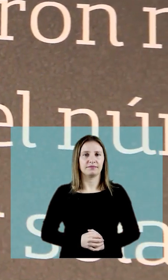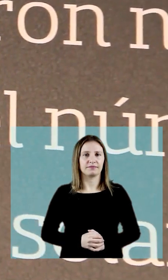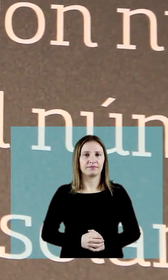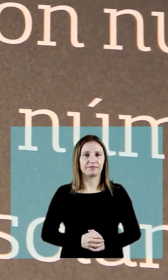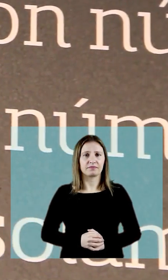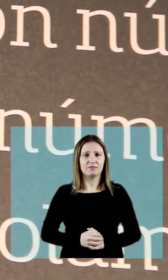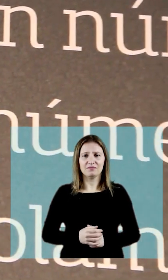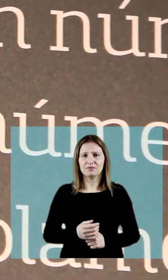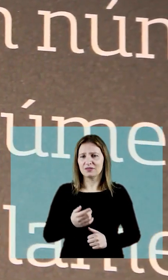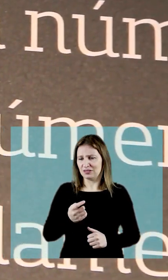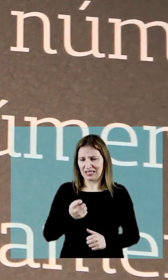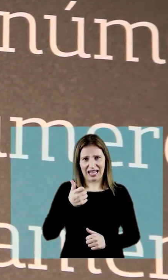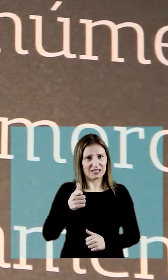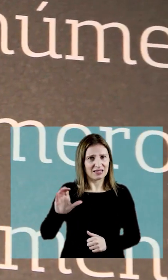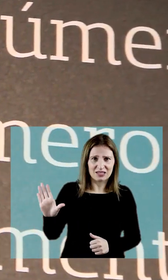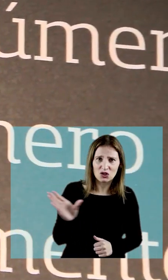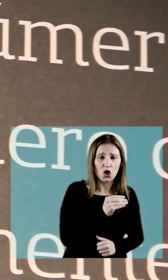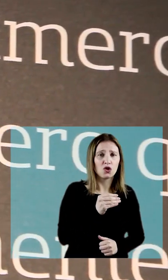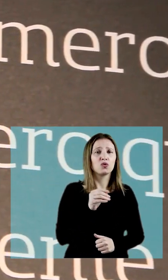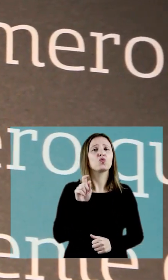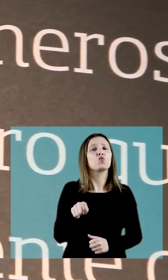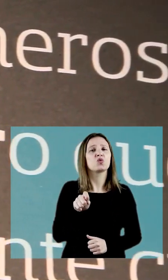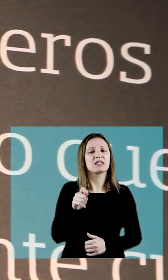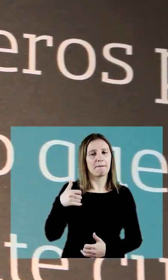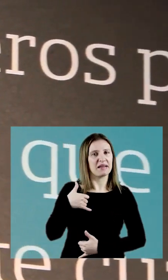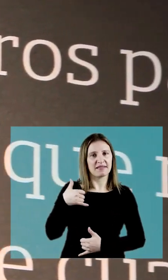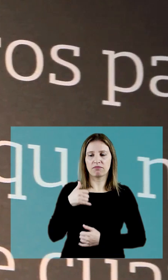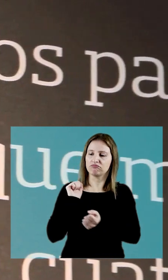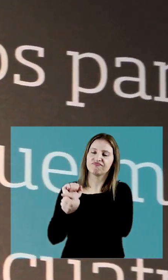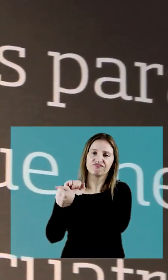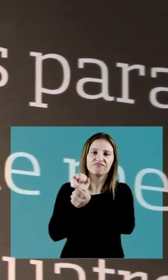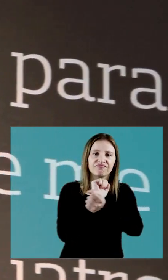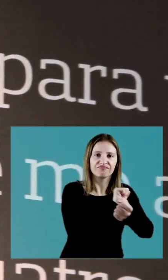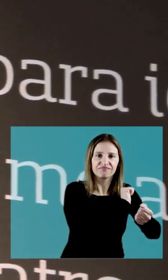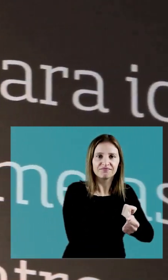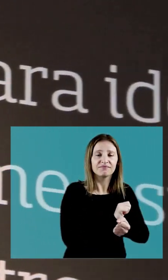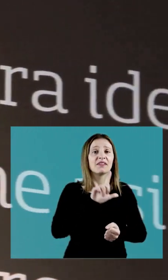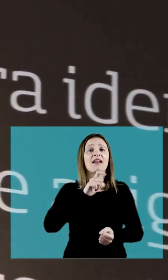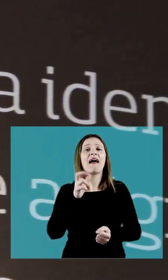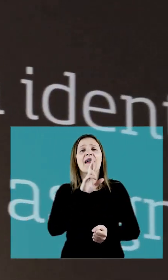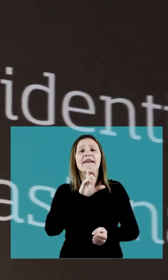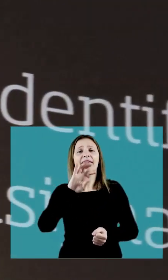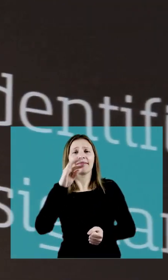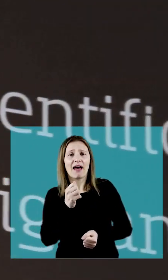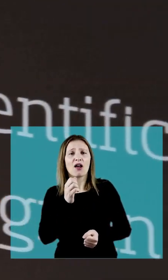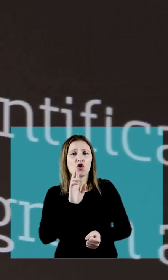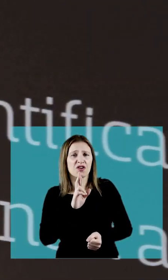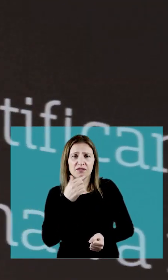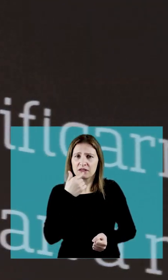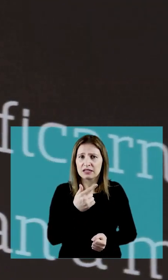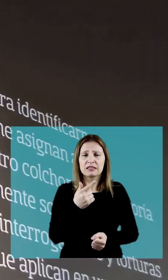Casi todos van a ser procesados por la justicia militar y van a ir a las cárceles. Rodríguez Larreta sale en libertad en diciembre